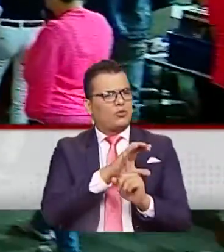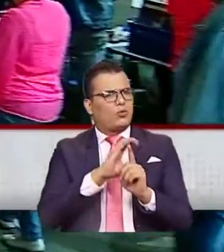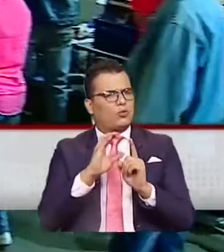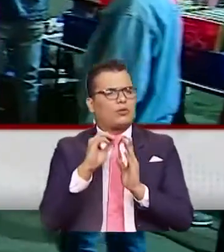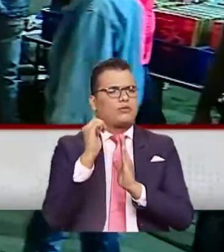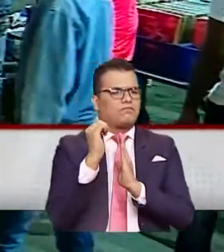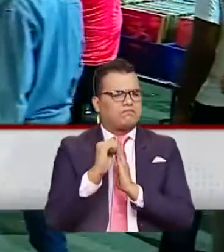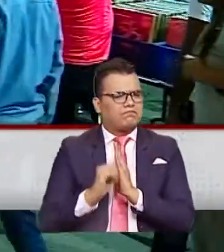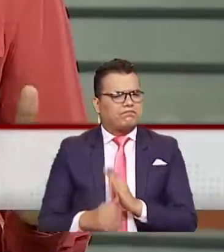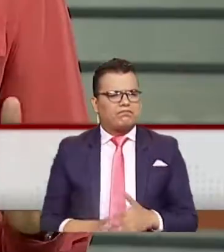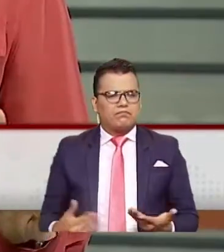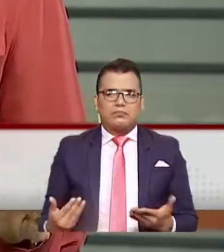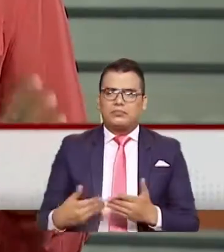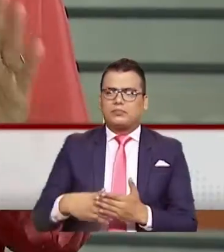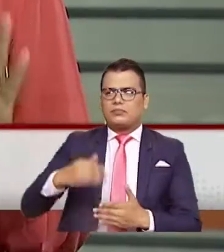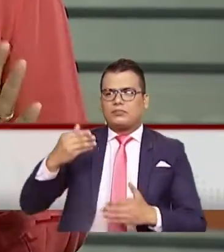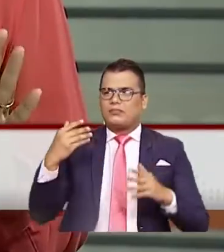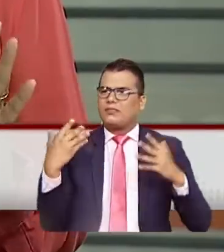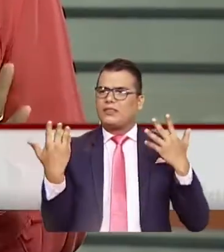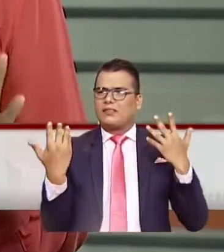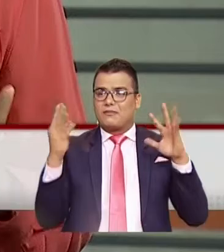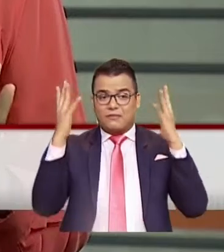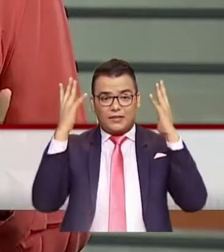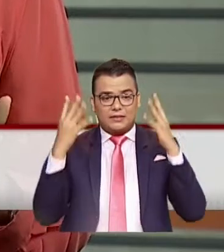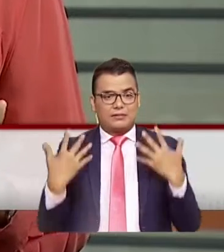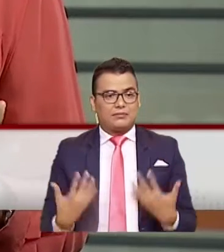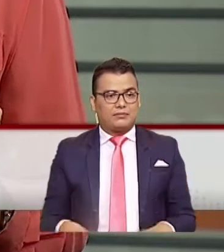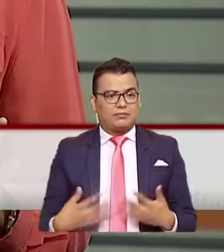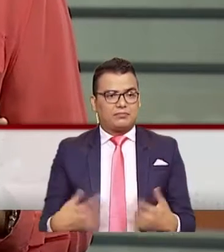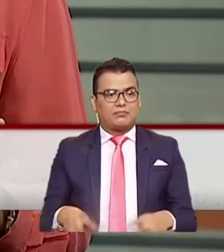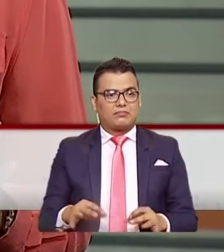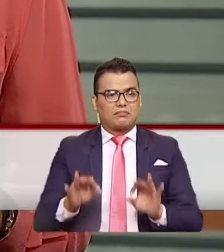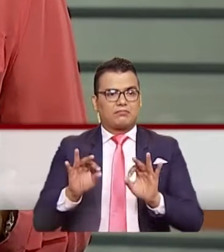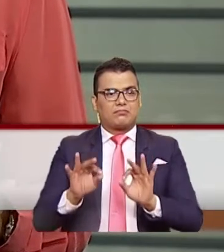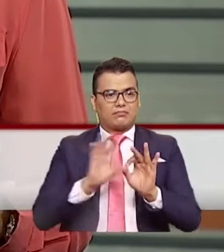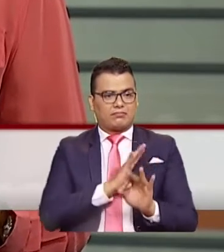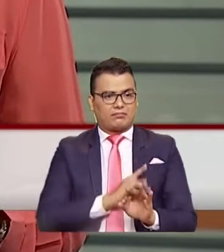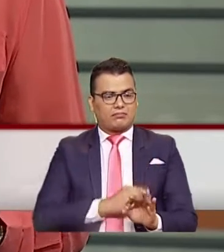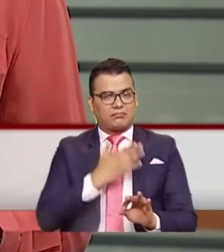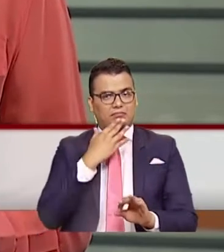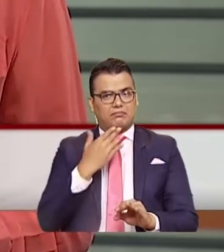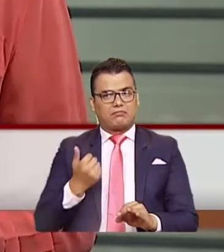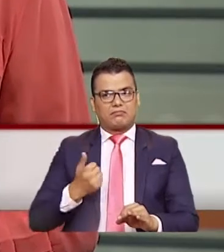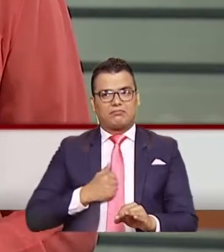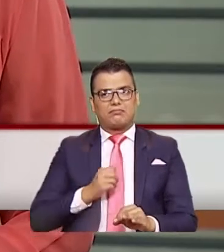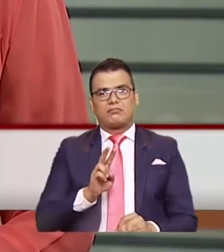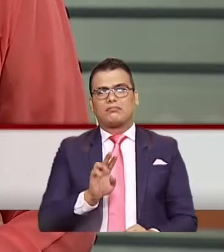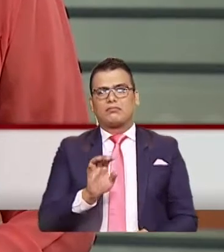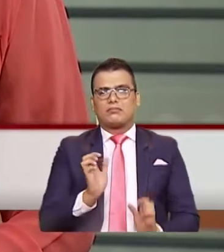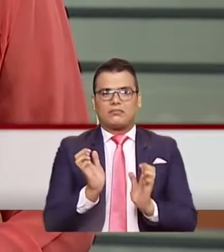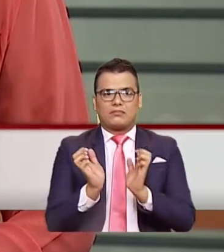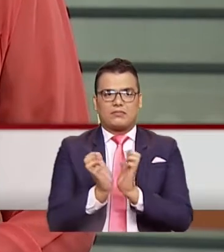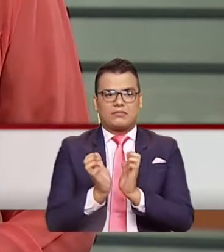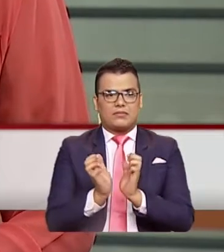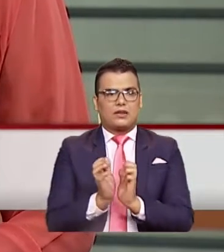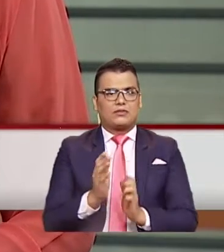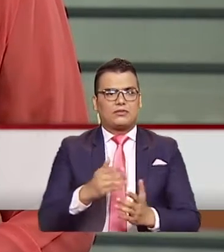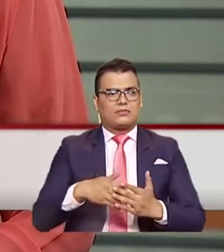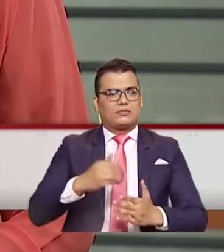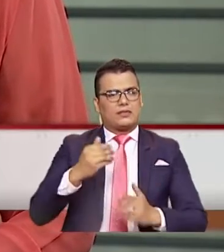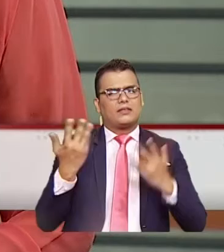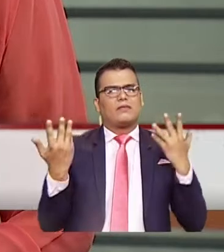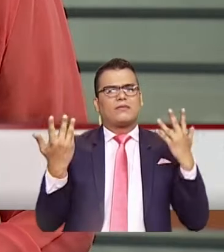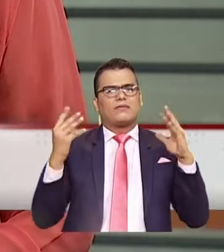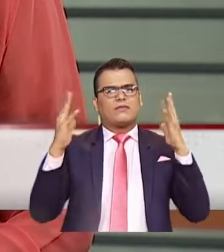comenzamos la temporada de festivales recuerden que los mejores meses del año se viven en cali el 29 de mayo inicia el festival internacional